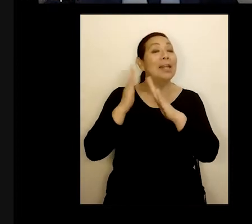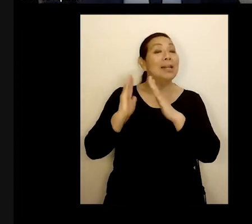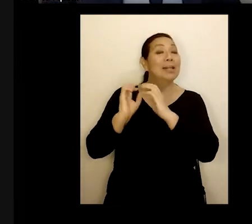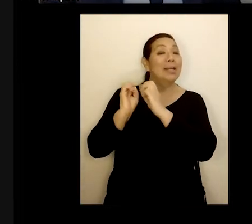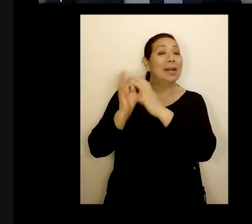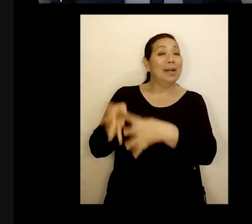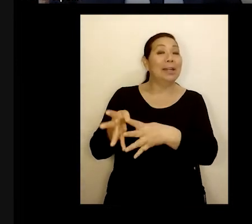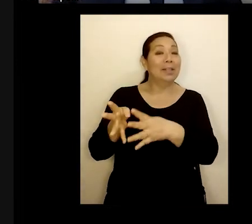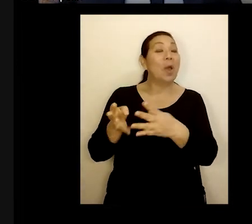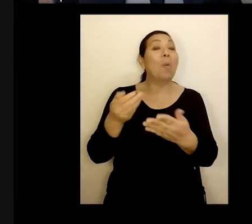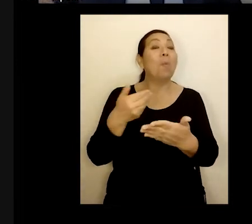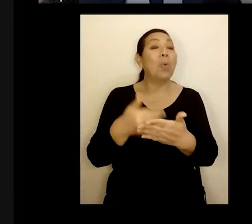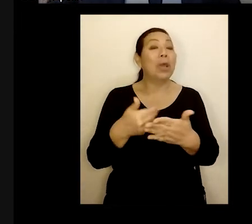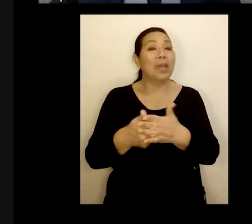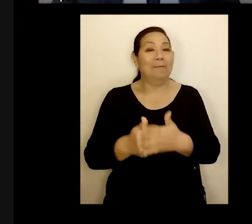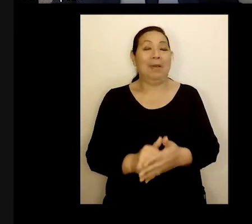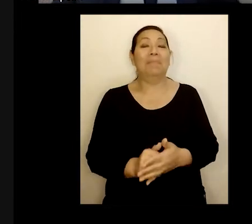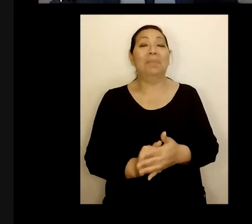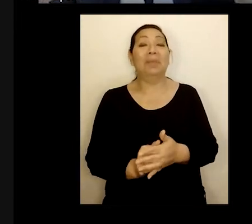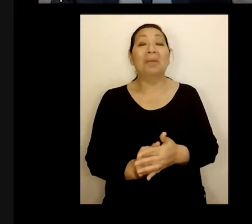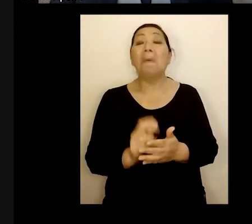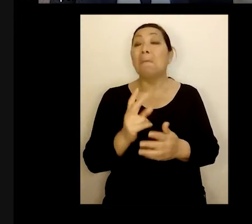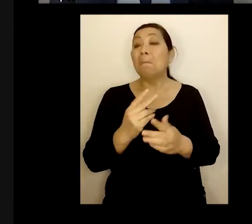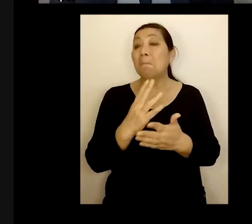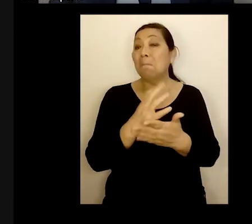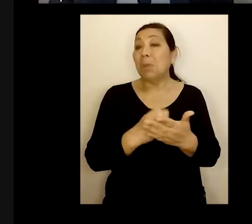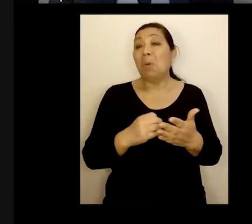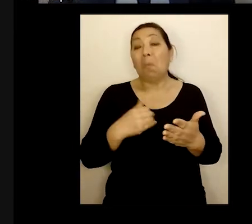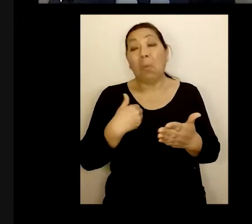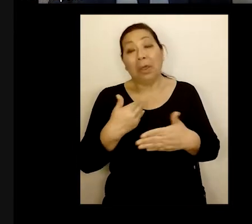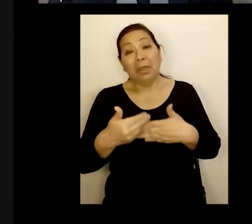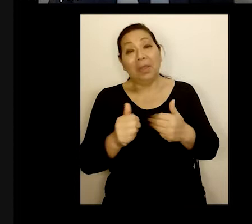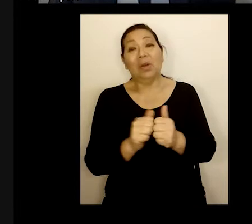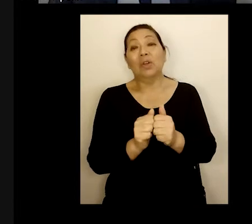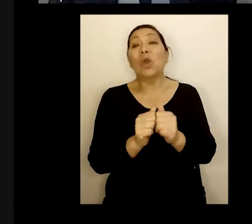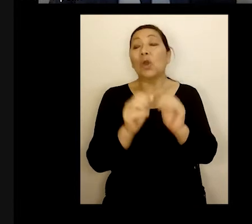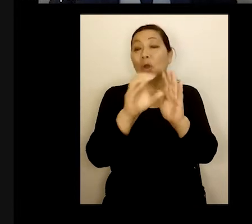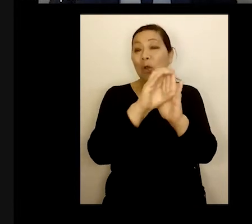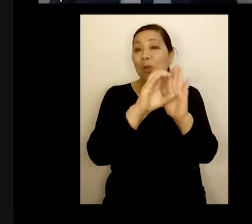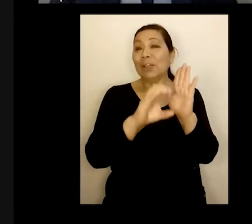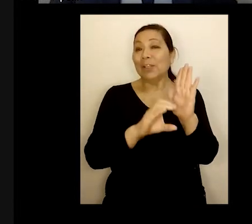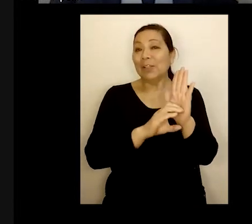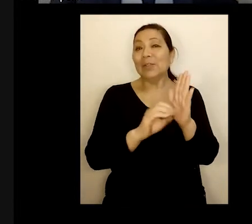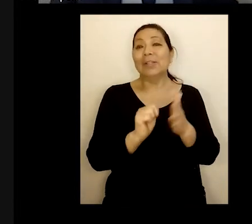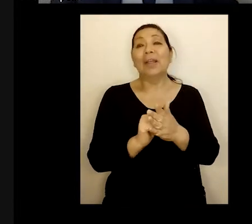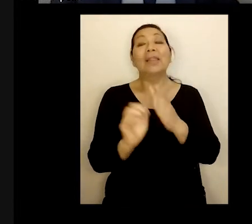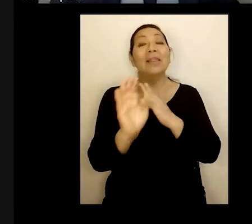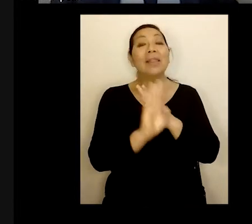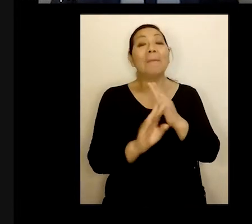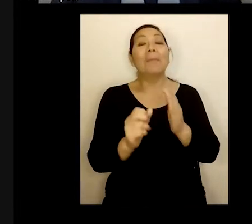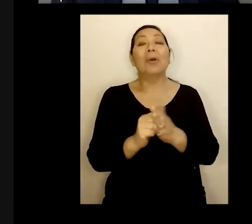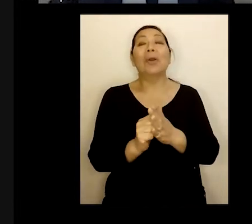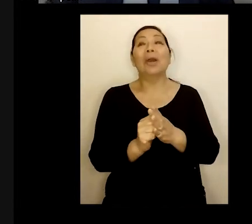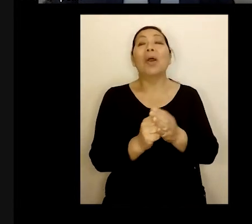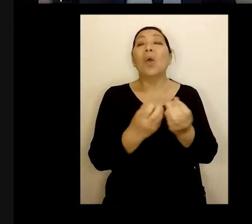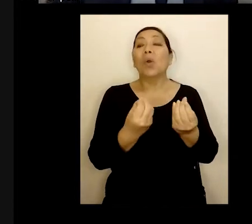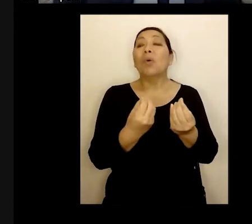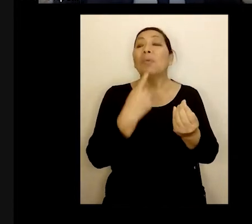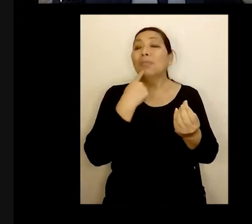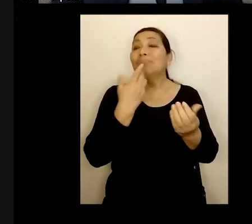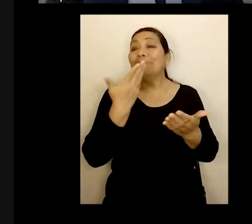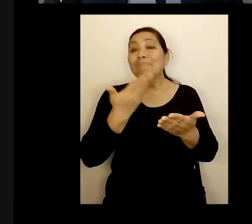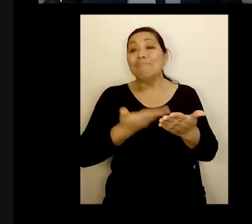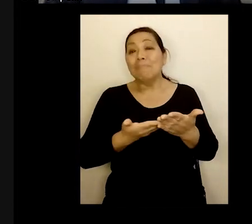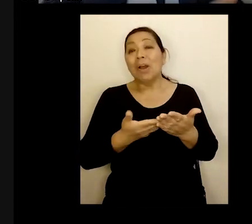de esta prueba pericial. Menos aún podría iniciar un proceso constitucional de amparo alegando como acto